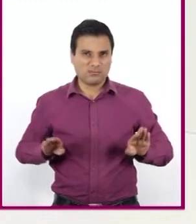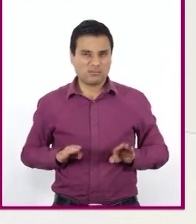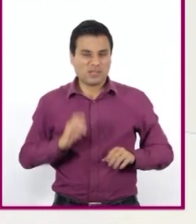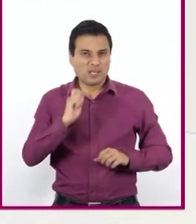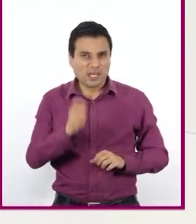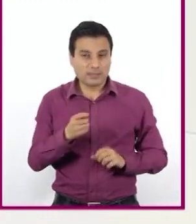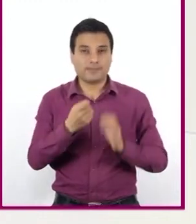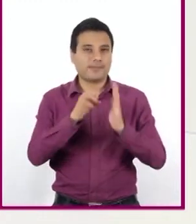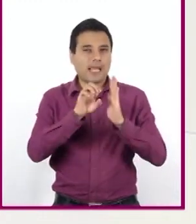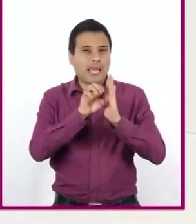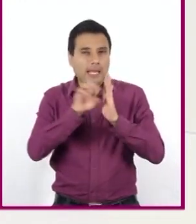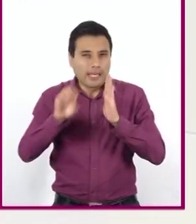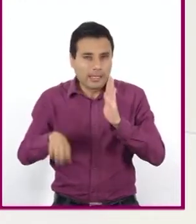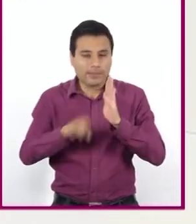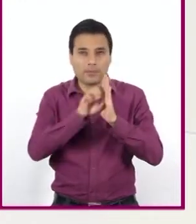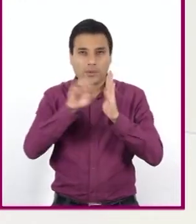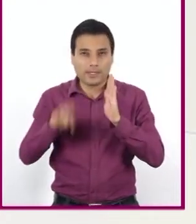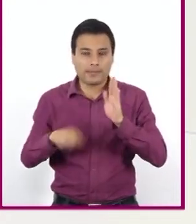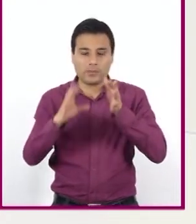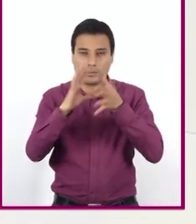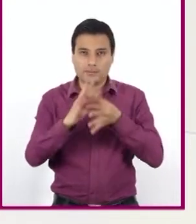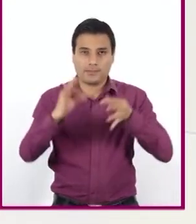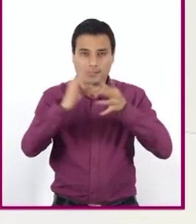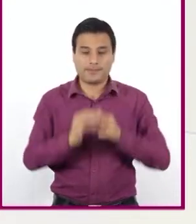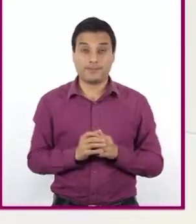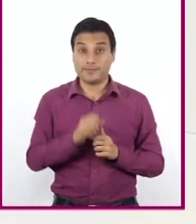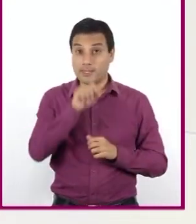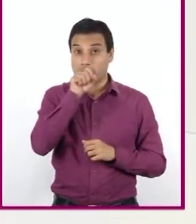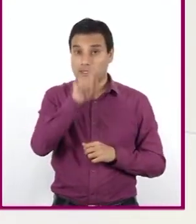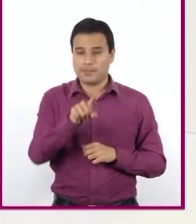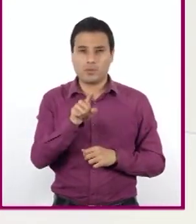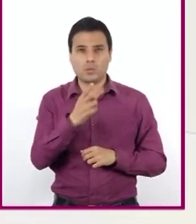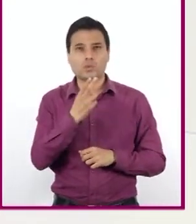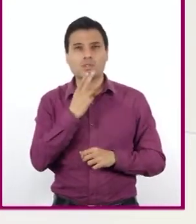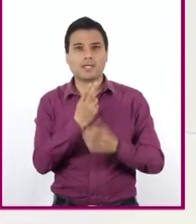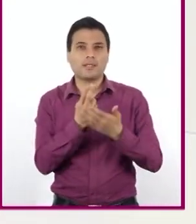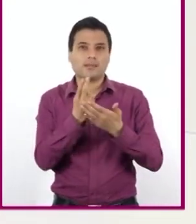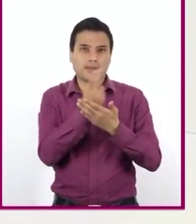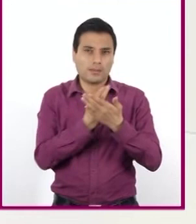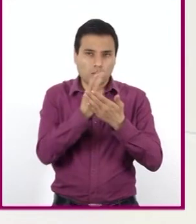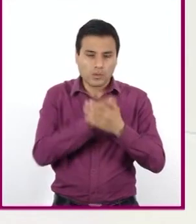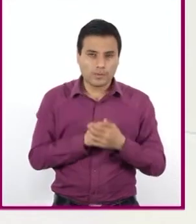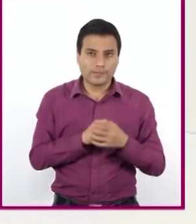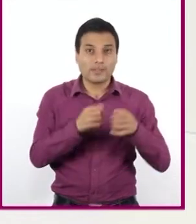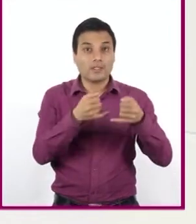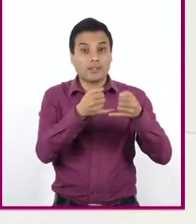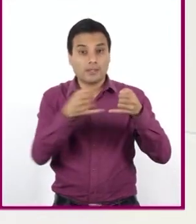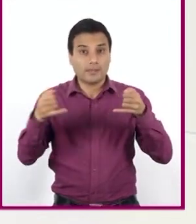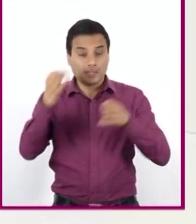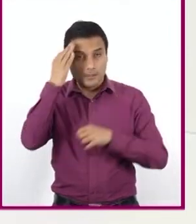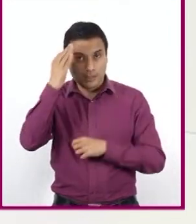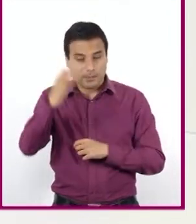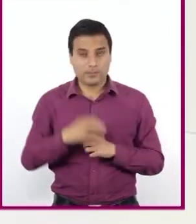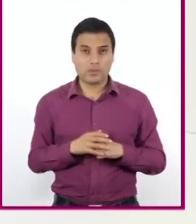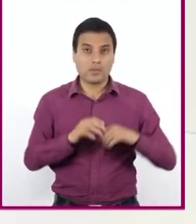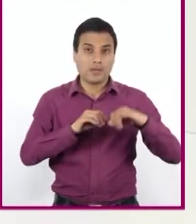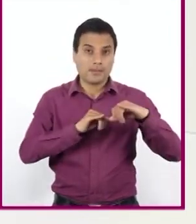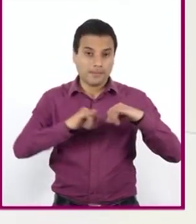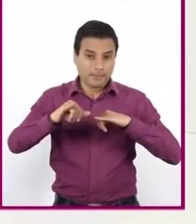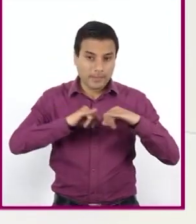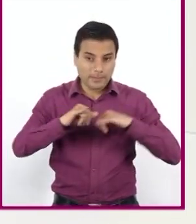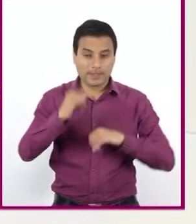ejemplos. Incluir recursos gráficos como líneas del tiempo, mapas,